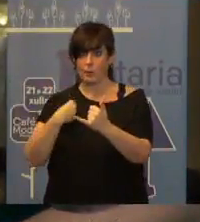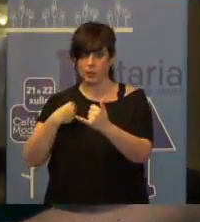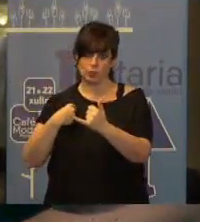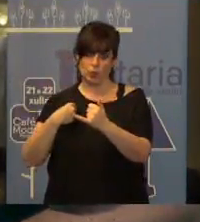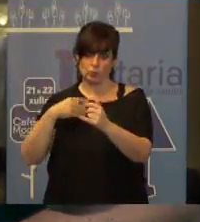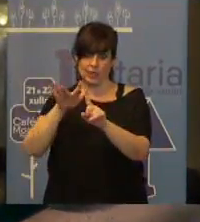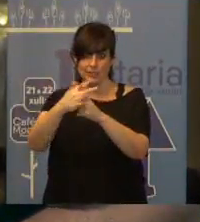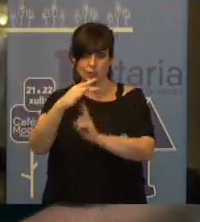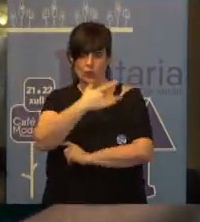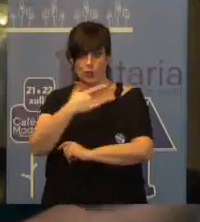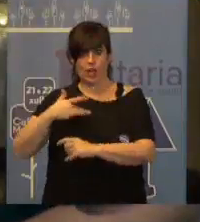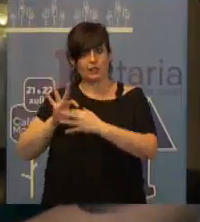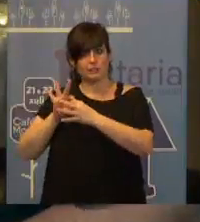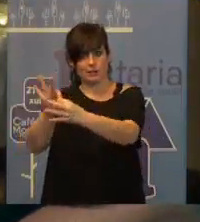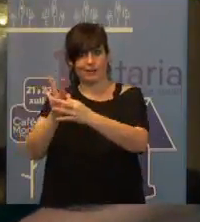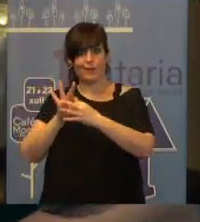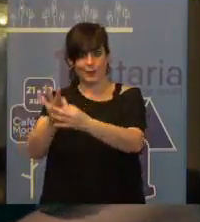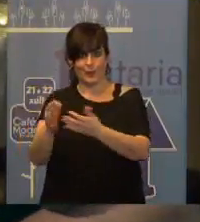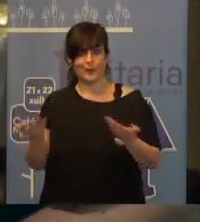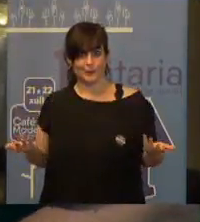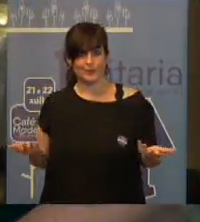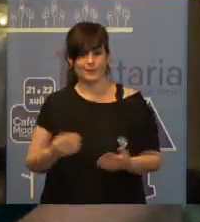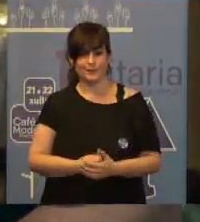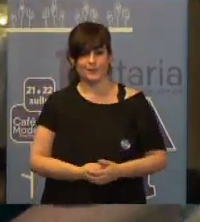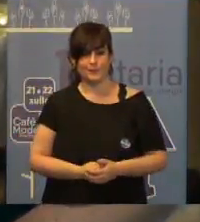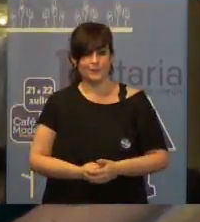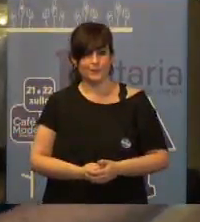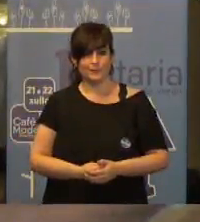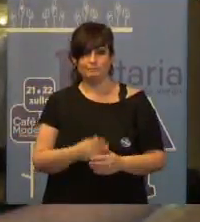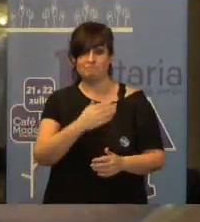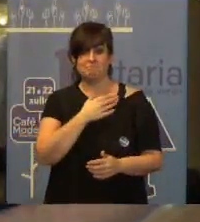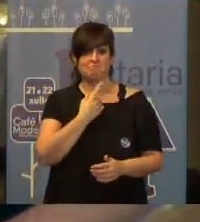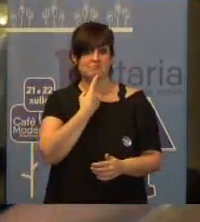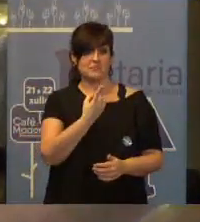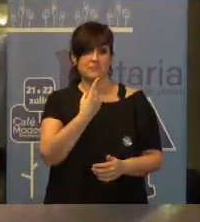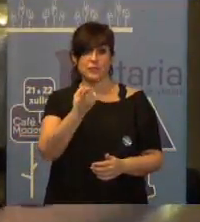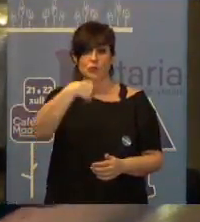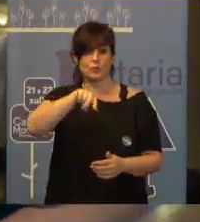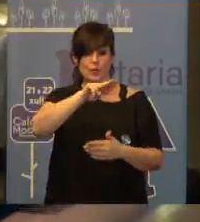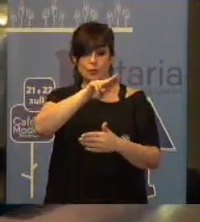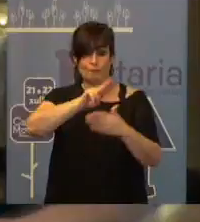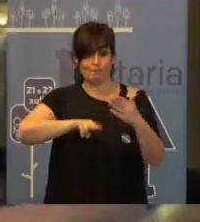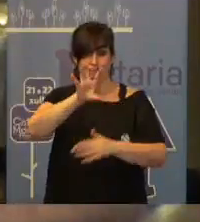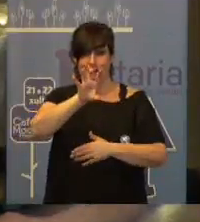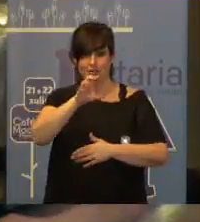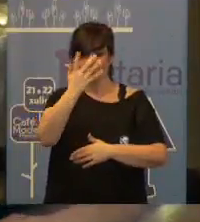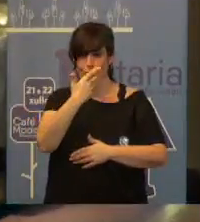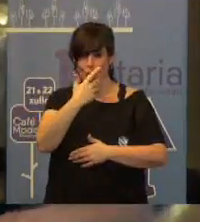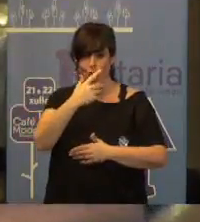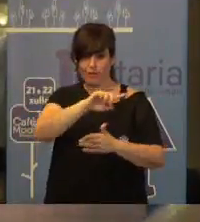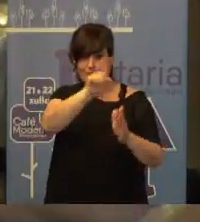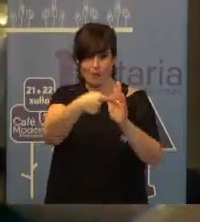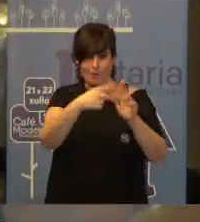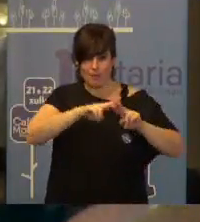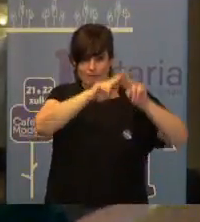de Madalena Álvarez e non sei que máis, ahora de moda por... Quero dizer que hai que conocerse o país empírico, o país concreto, e